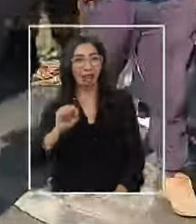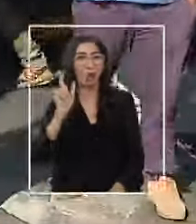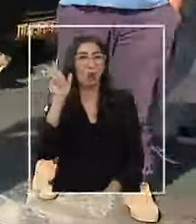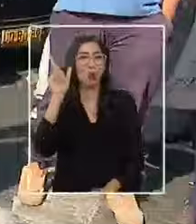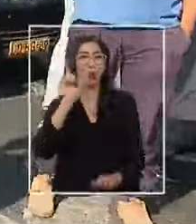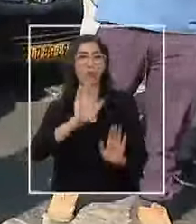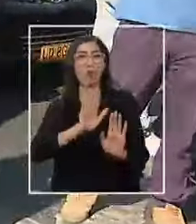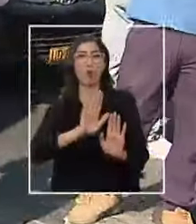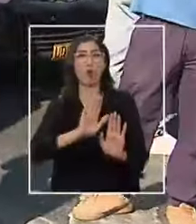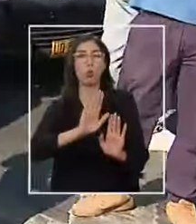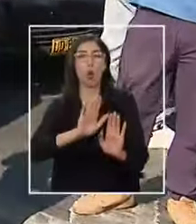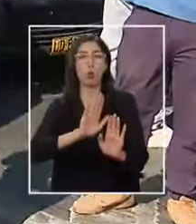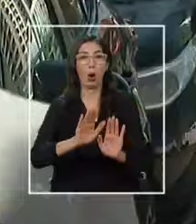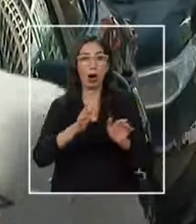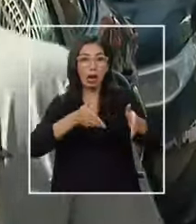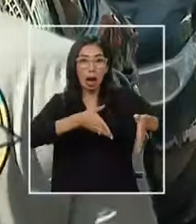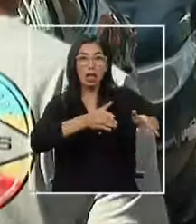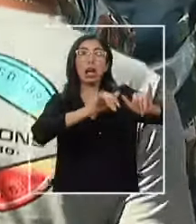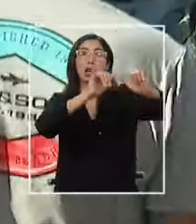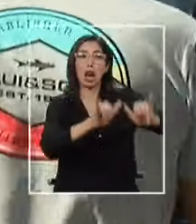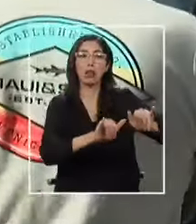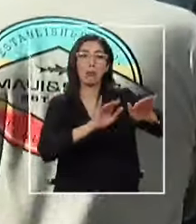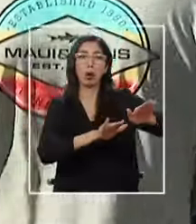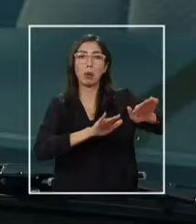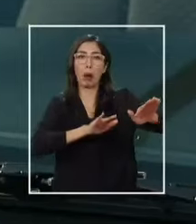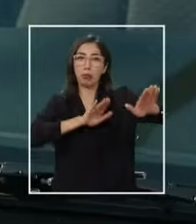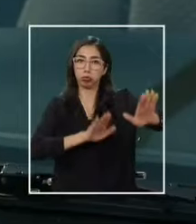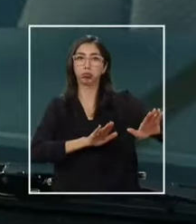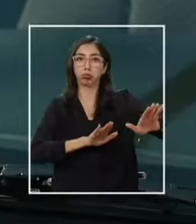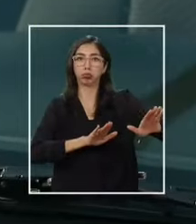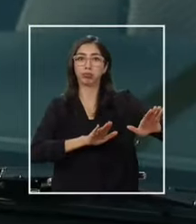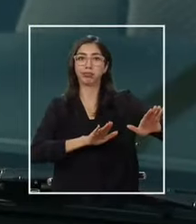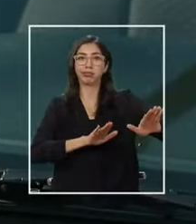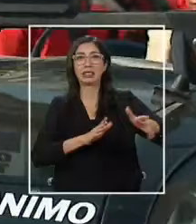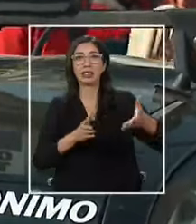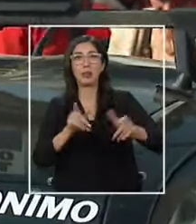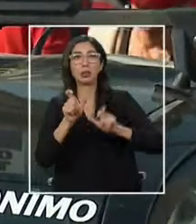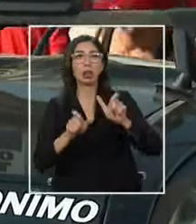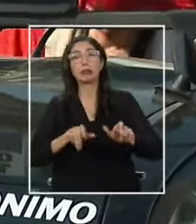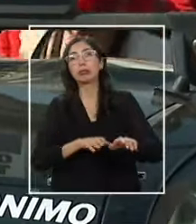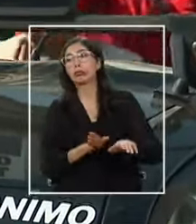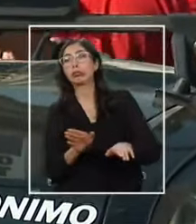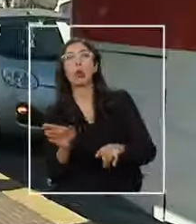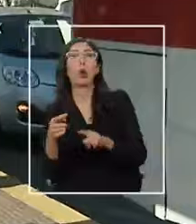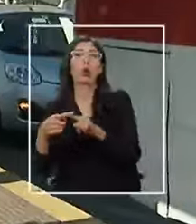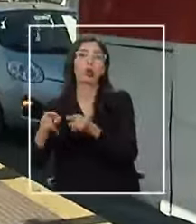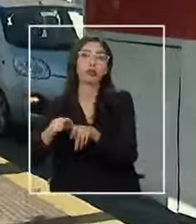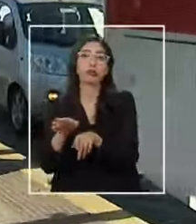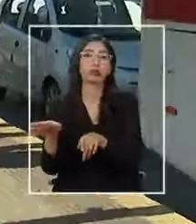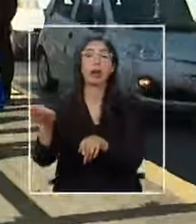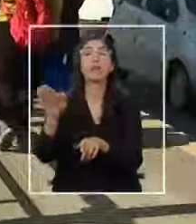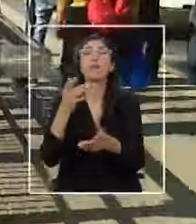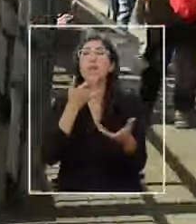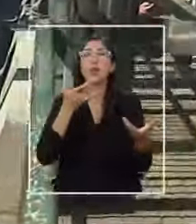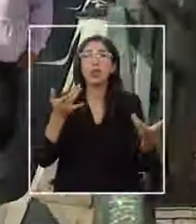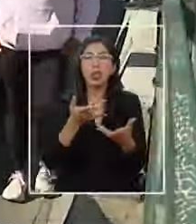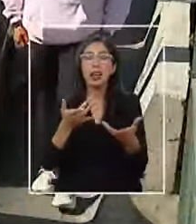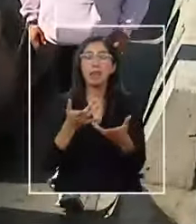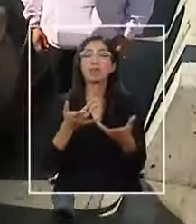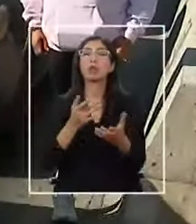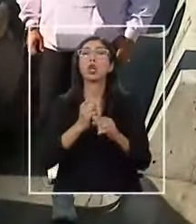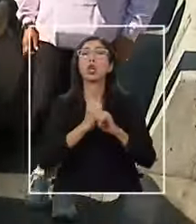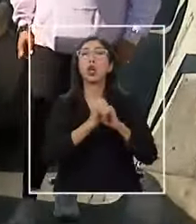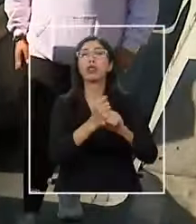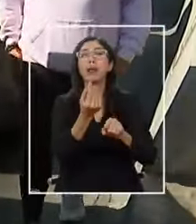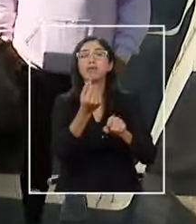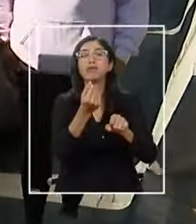Ahí, en una de las calzadas, se quedaron. El tránsito fue desviado. Todo era parte de su movilización frente a las alzas en los